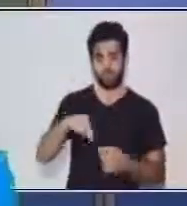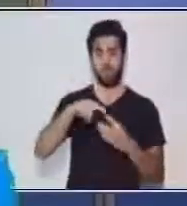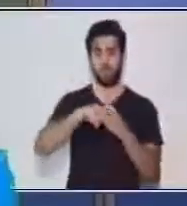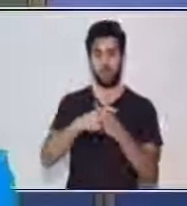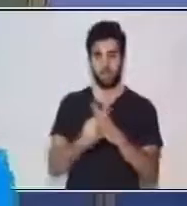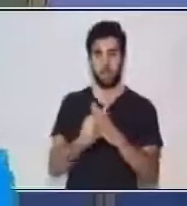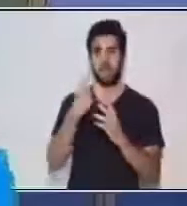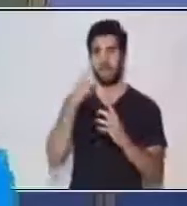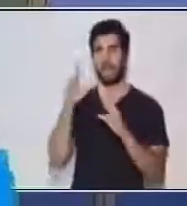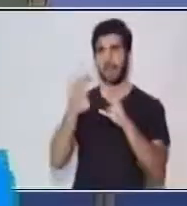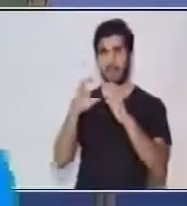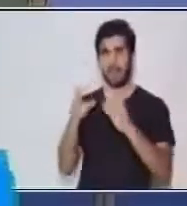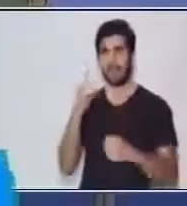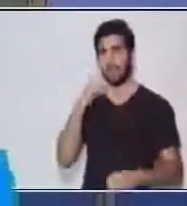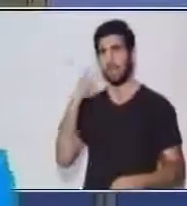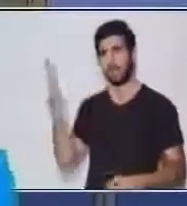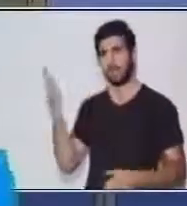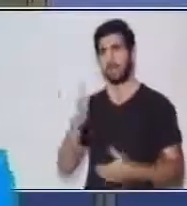día de hoy.